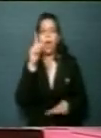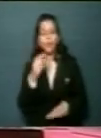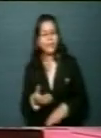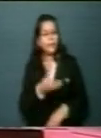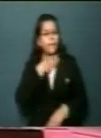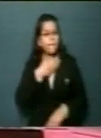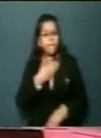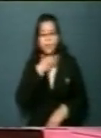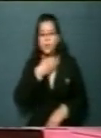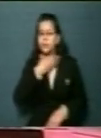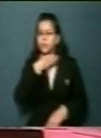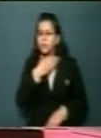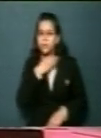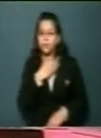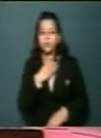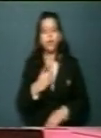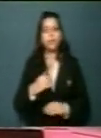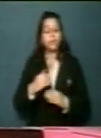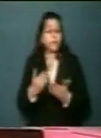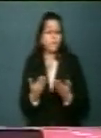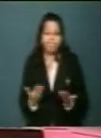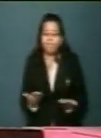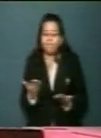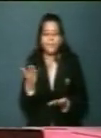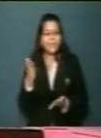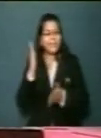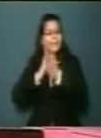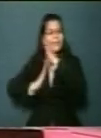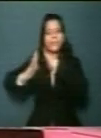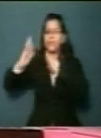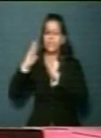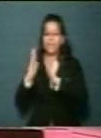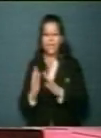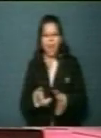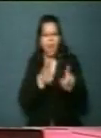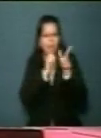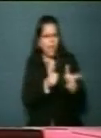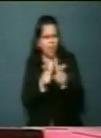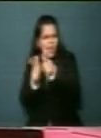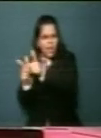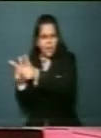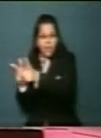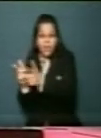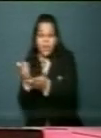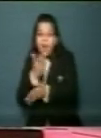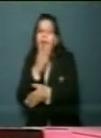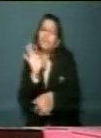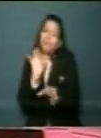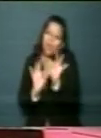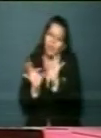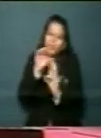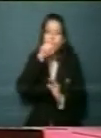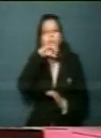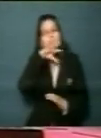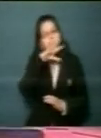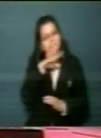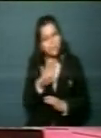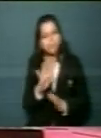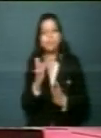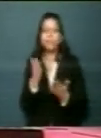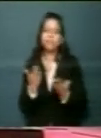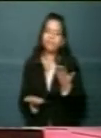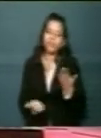difíciles episodios de nuestra historia. La guerra, aunque algunos se empeñen en argumentar que es a